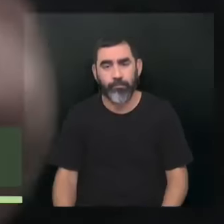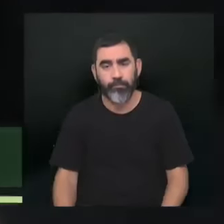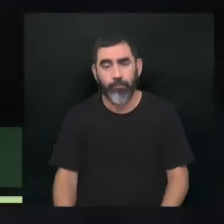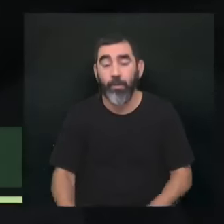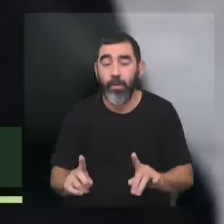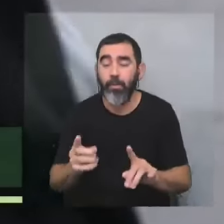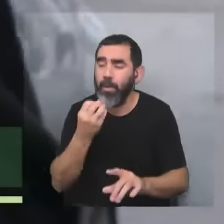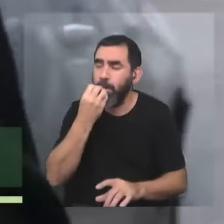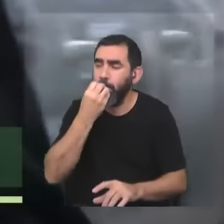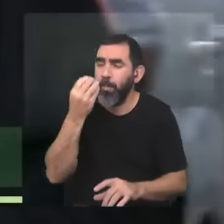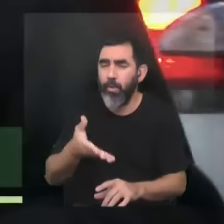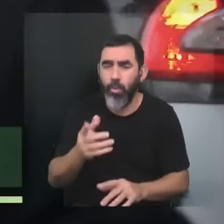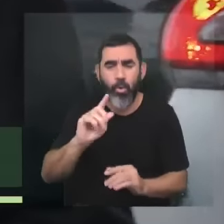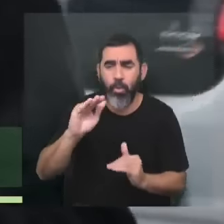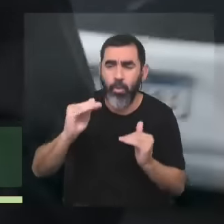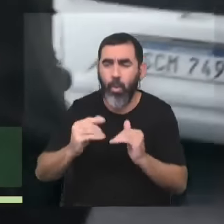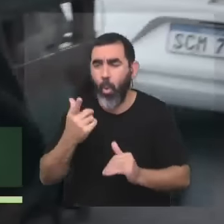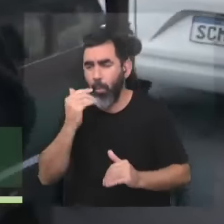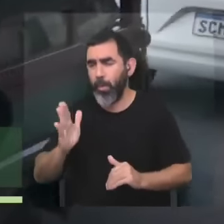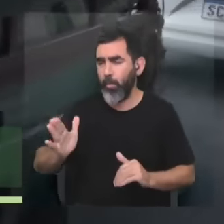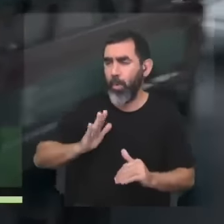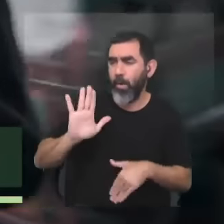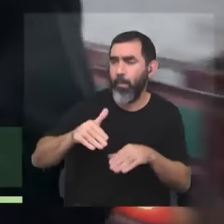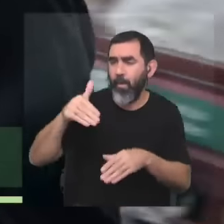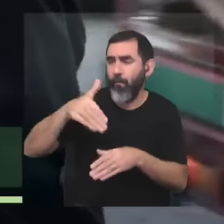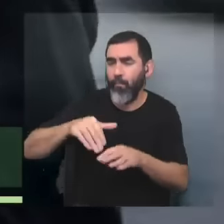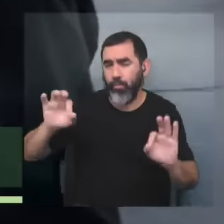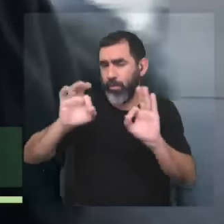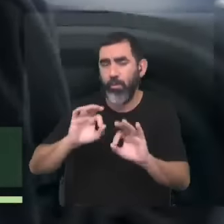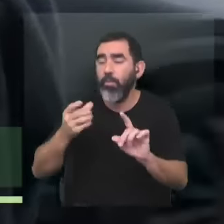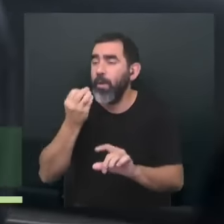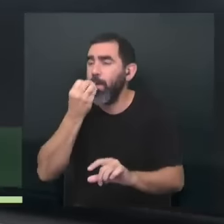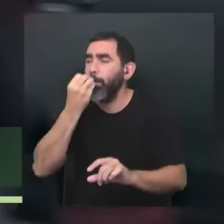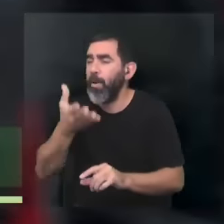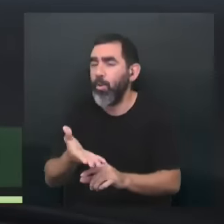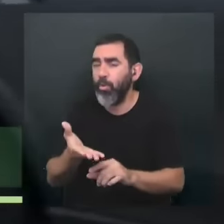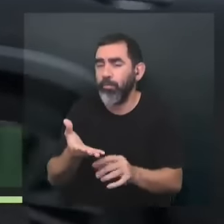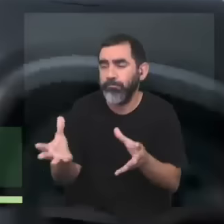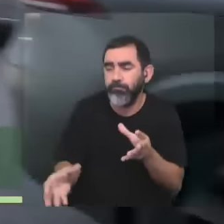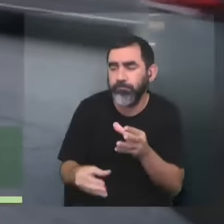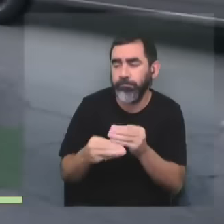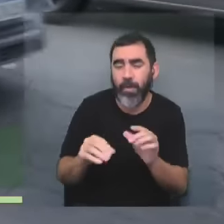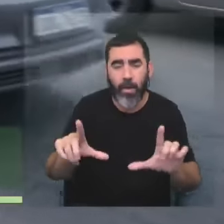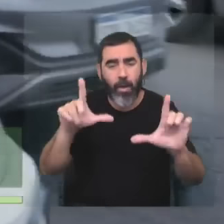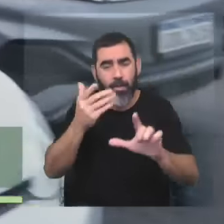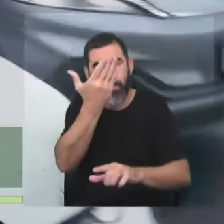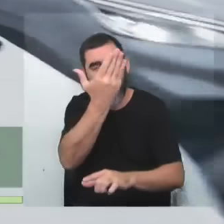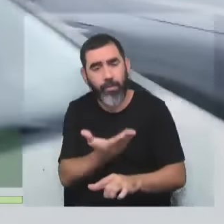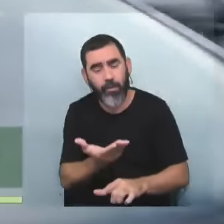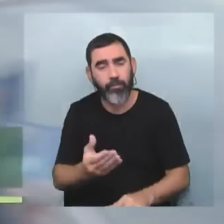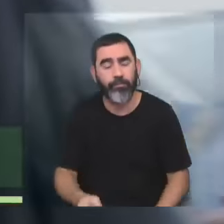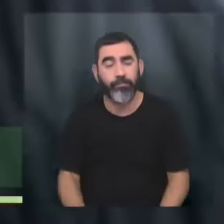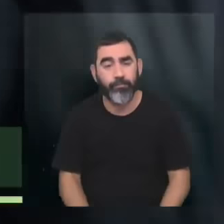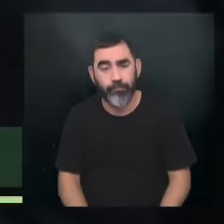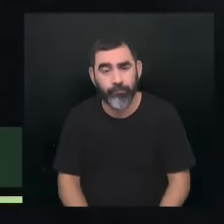ser la mejor ni paritaria ni los más votados tiene que ser la que mejor complemente al candidato que resulte